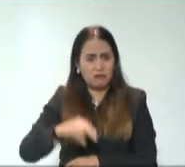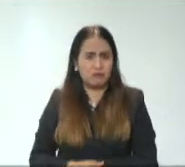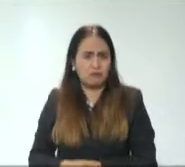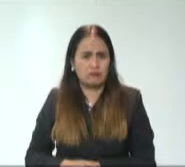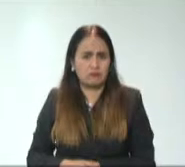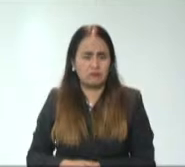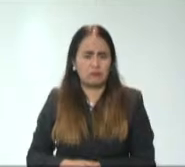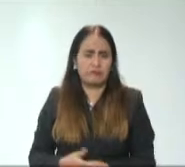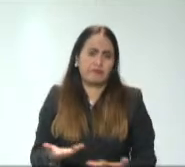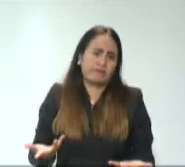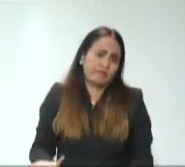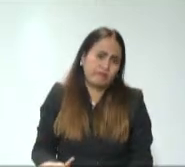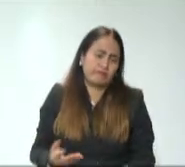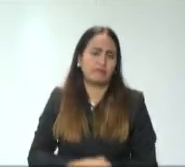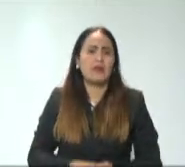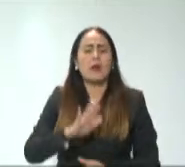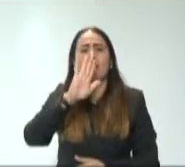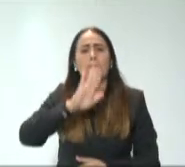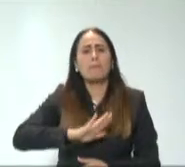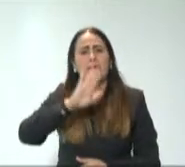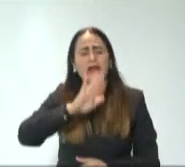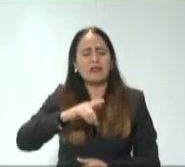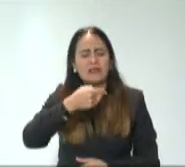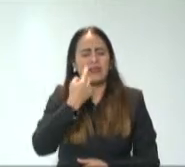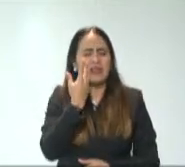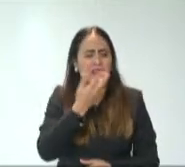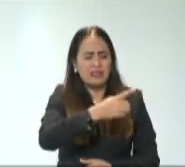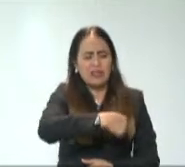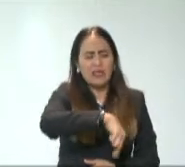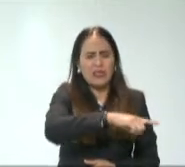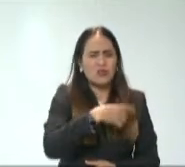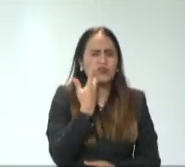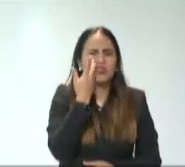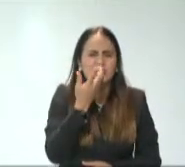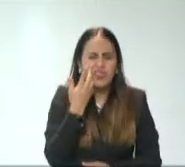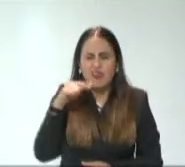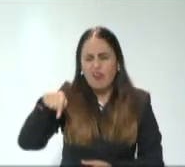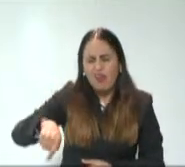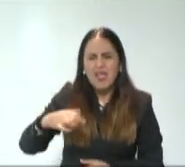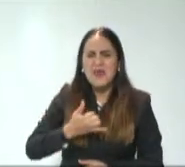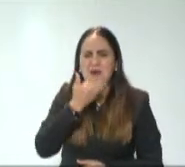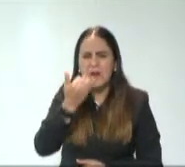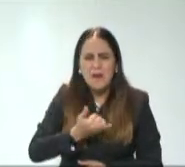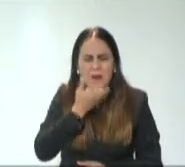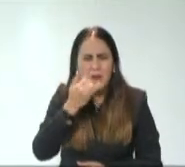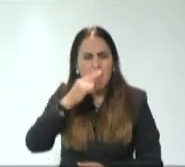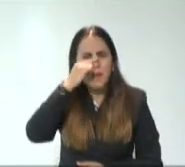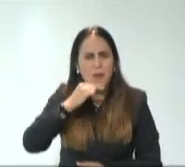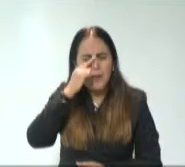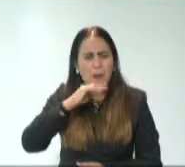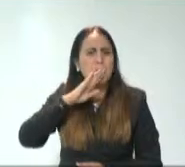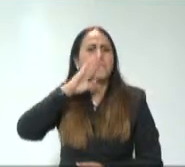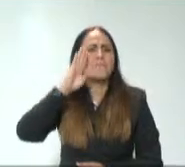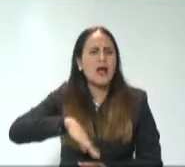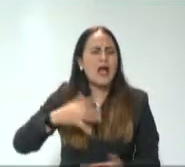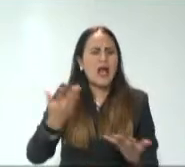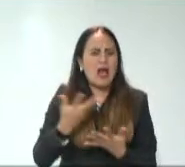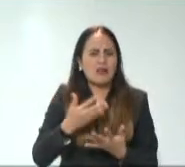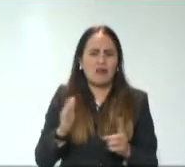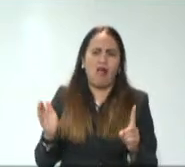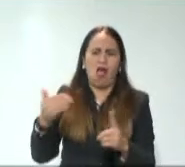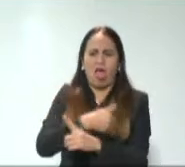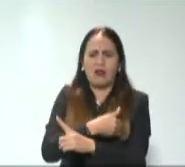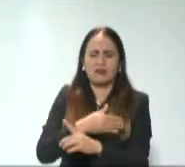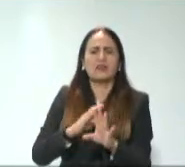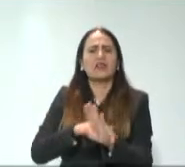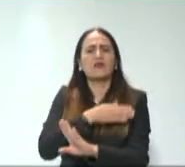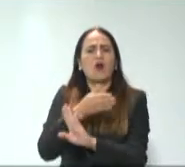expresión pareciera ser que lo que se busca es encontrar un error que la autoridad Cometa para precisar o